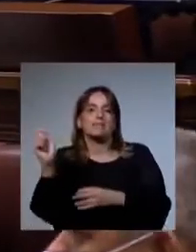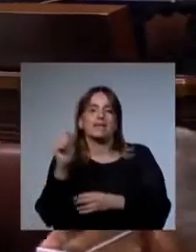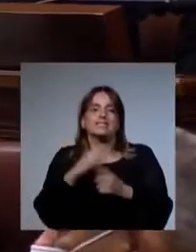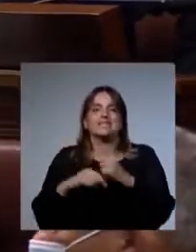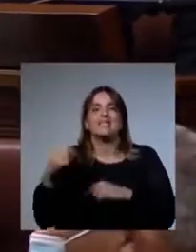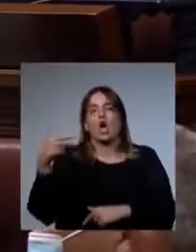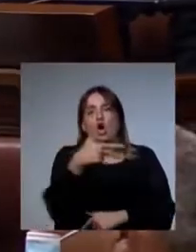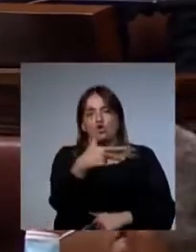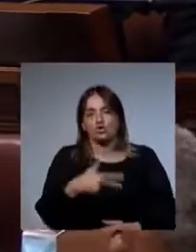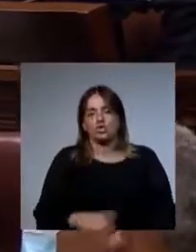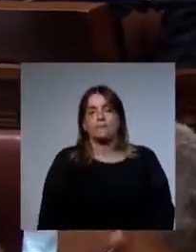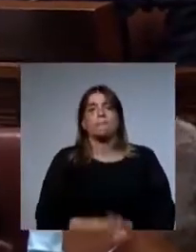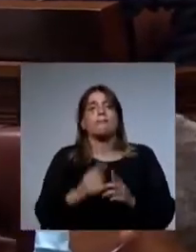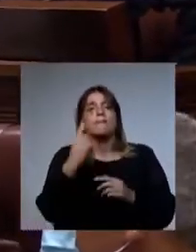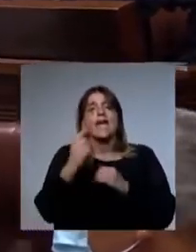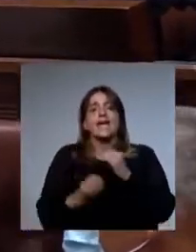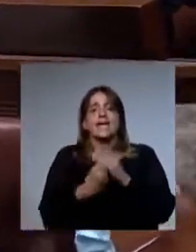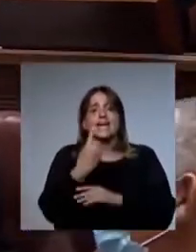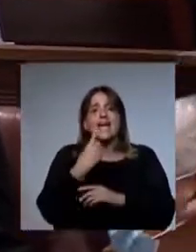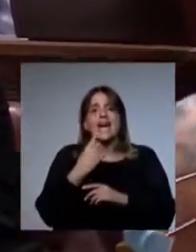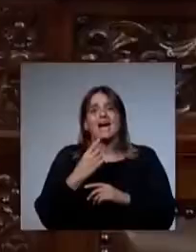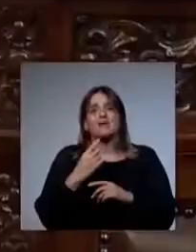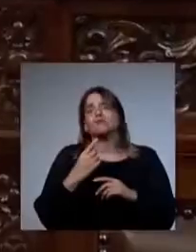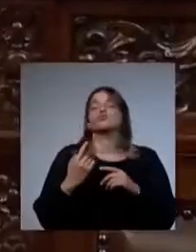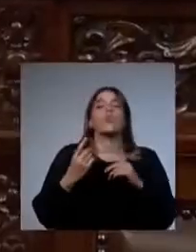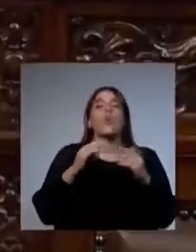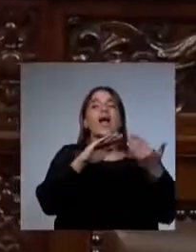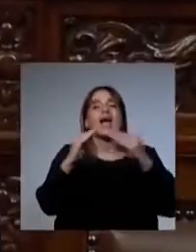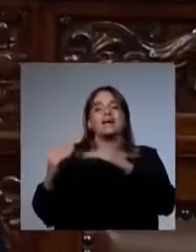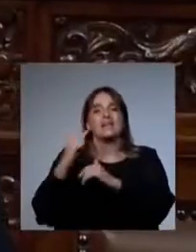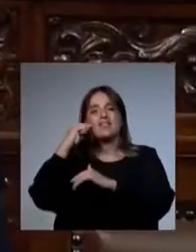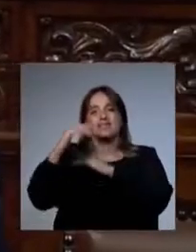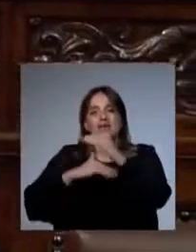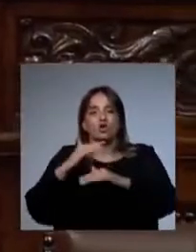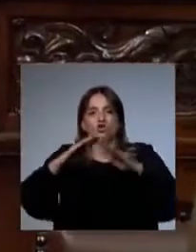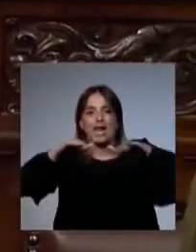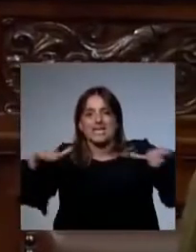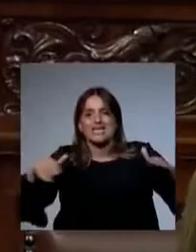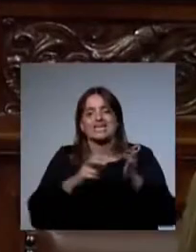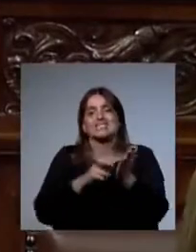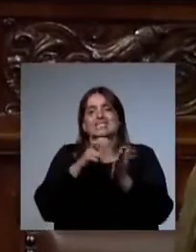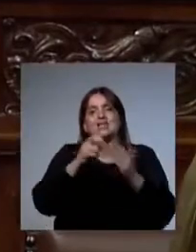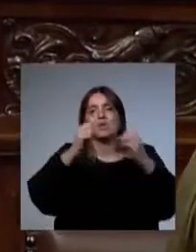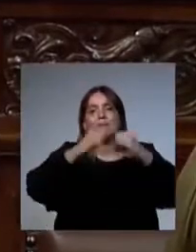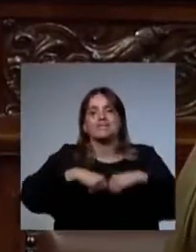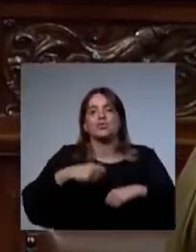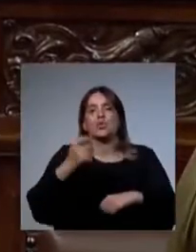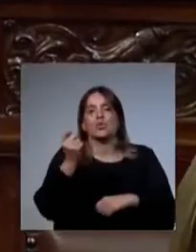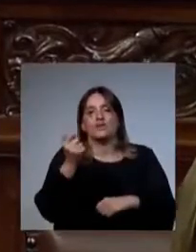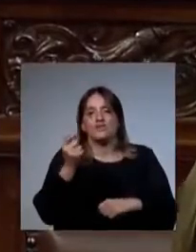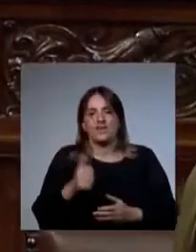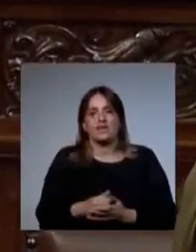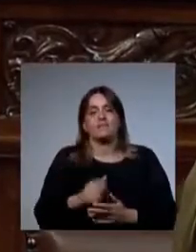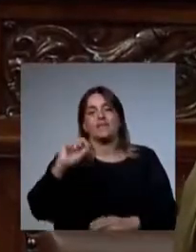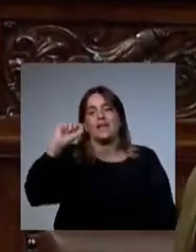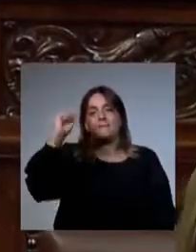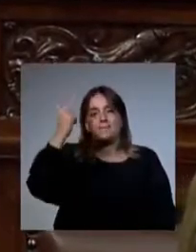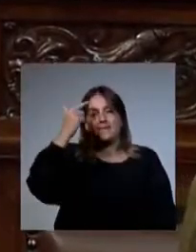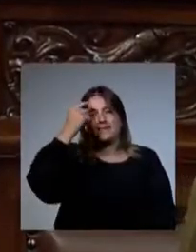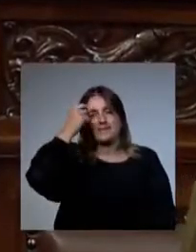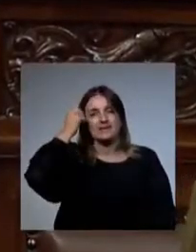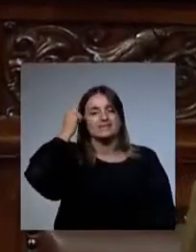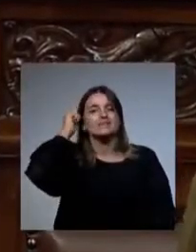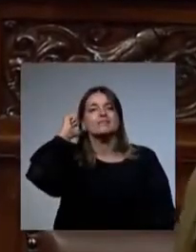Se crearon las Casas de Desarrollo de la Niñez en Salto, Paysandú, Rivera y Las Piedras.